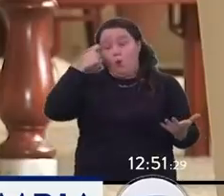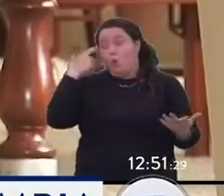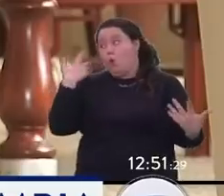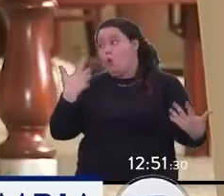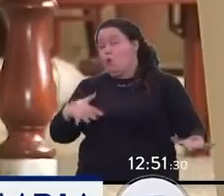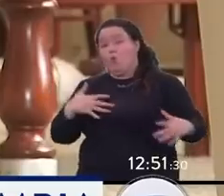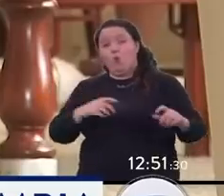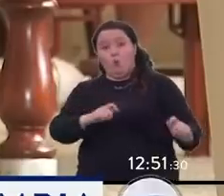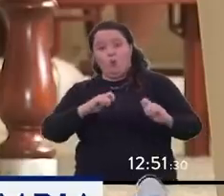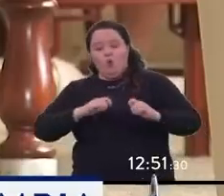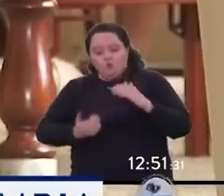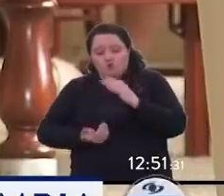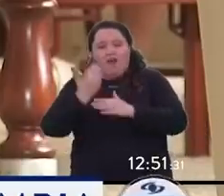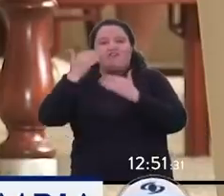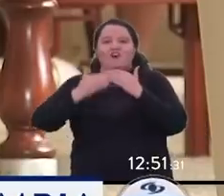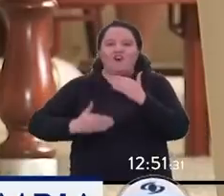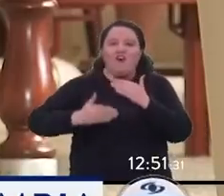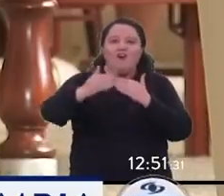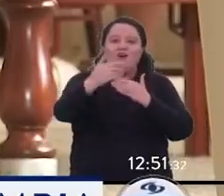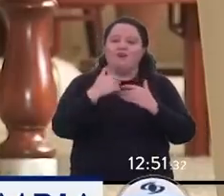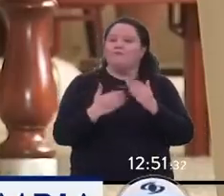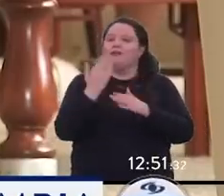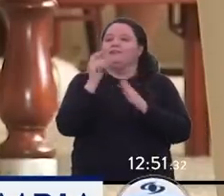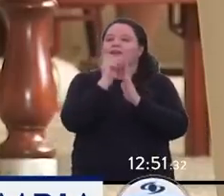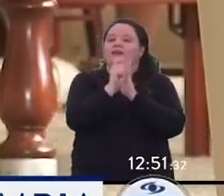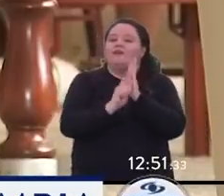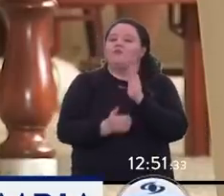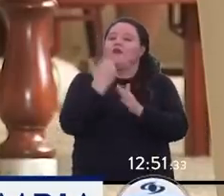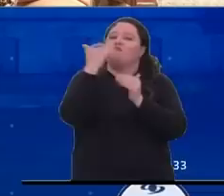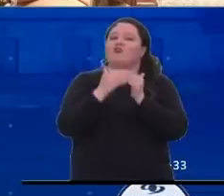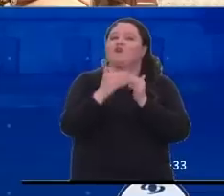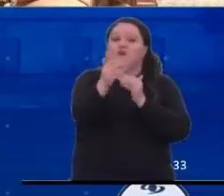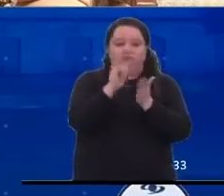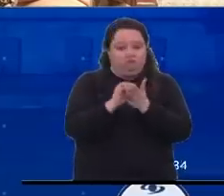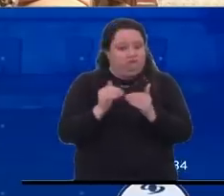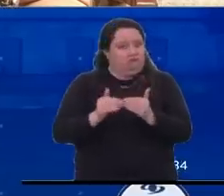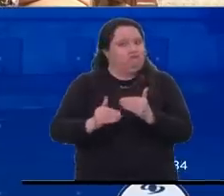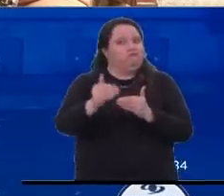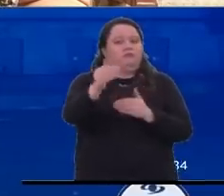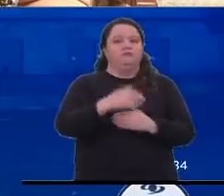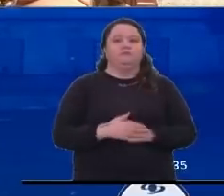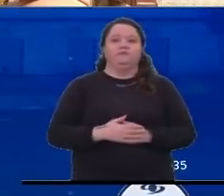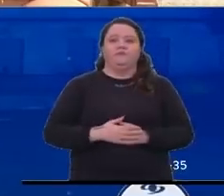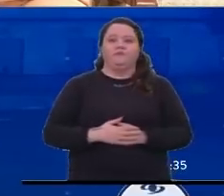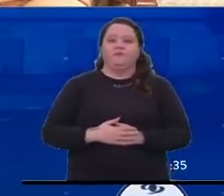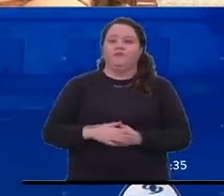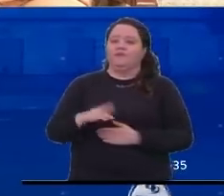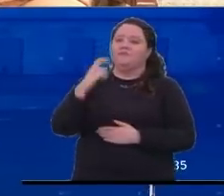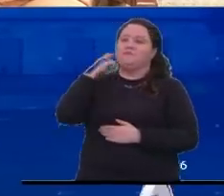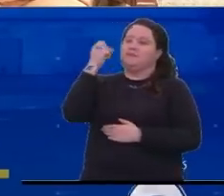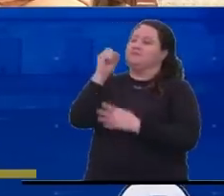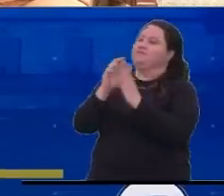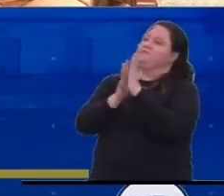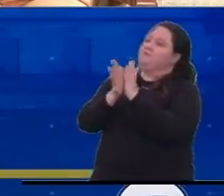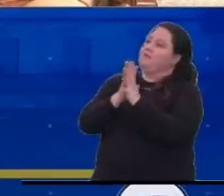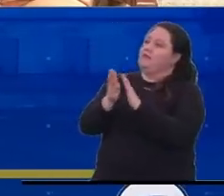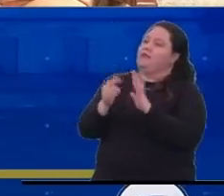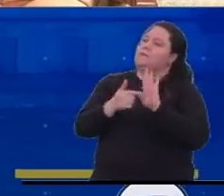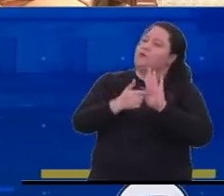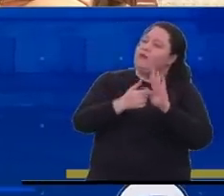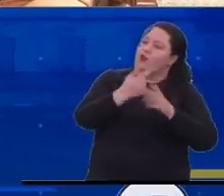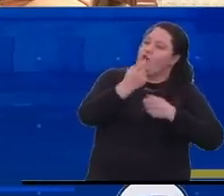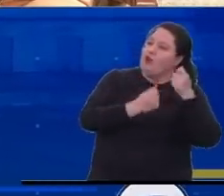es una nueva historia que empezamos a escribir. Sí. Doctora Márquez, quisiera, ya nos habló usted un poco del modelo